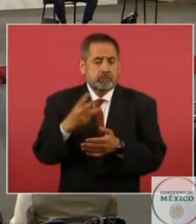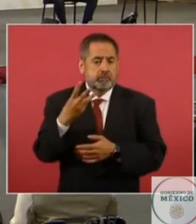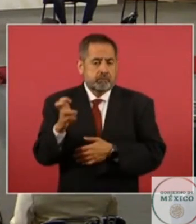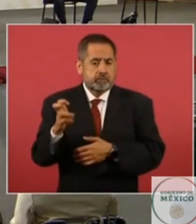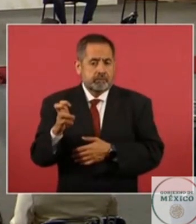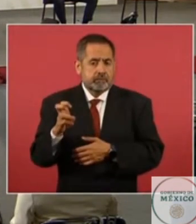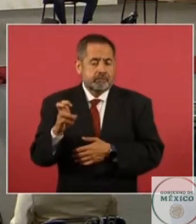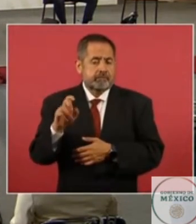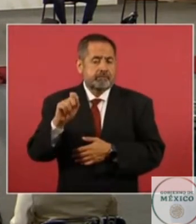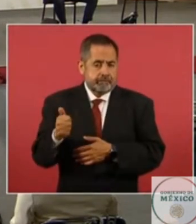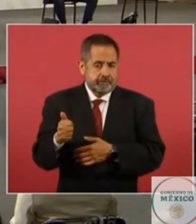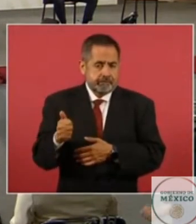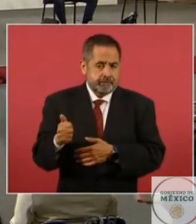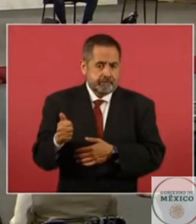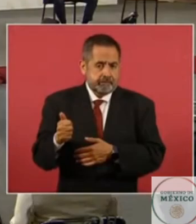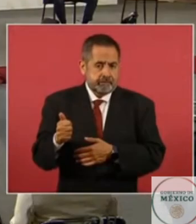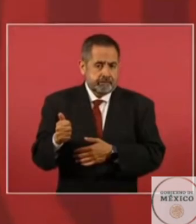164.326